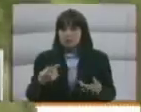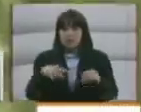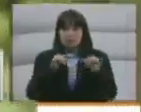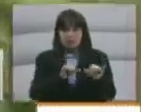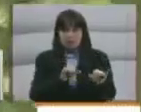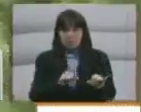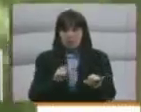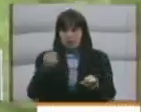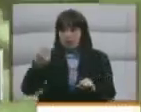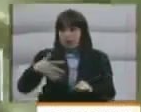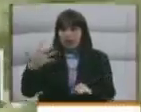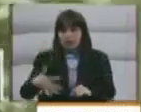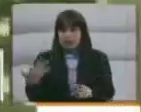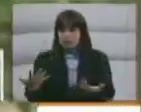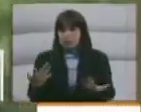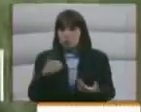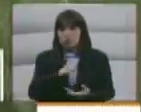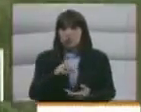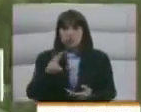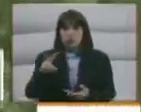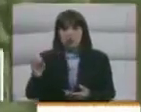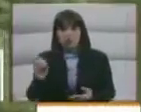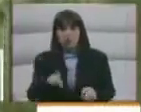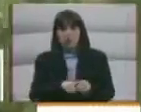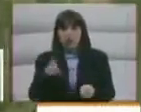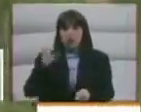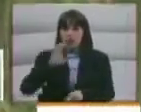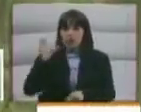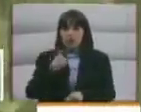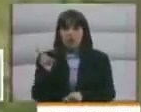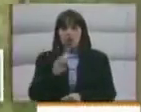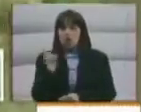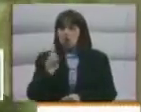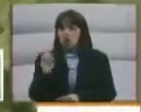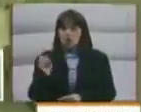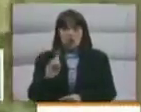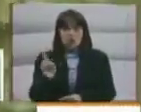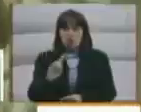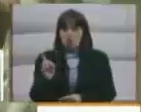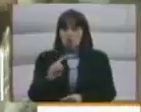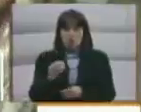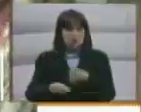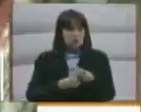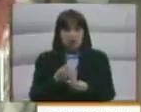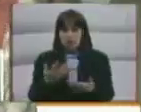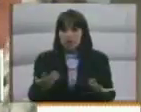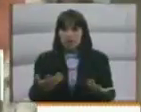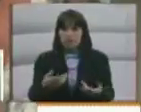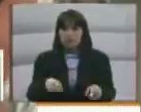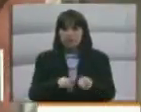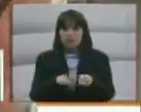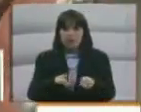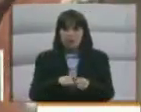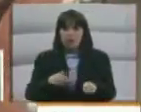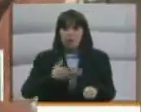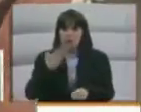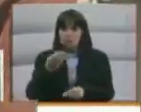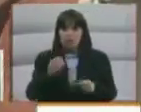¿no? 120 millones como lo están vendiendo los intermediarios. No se daría de esa manera porque pudiéramos nosotros mismos